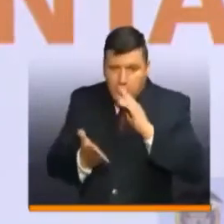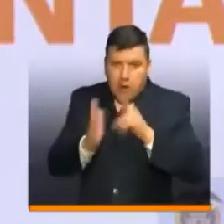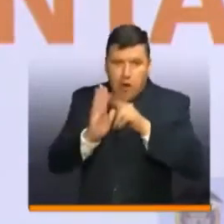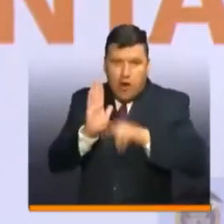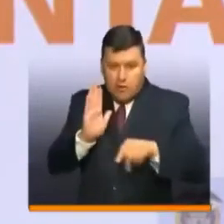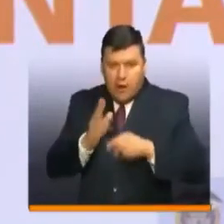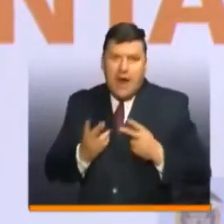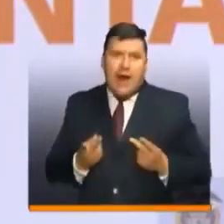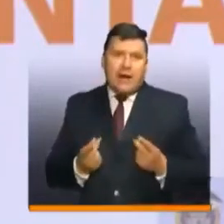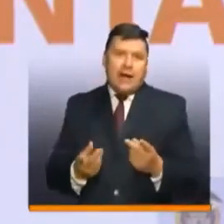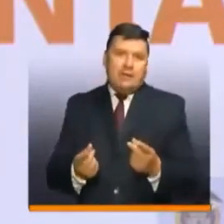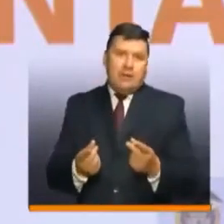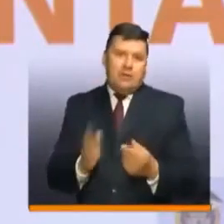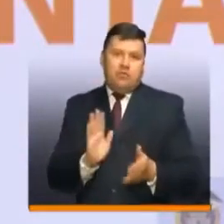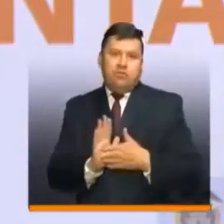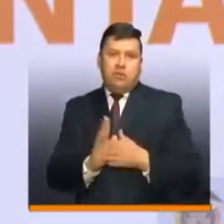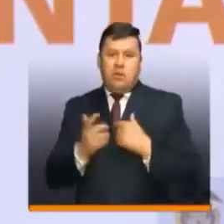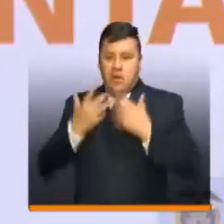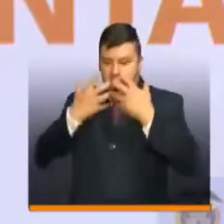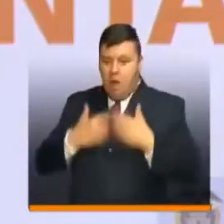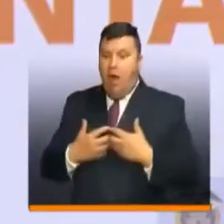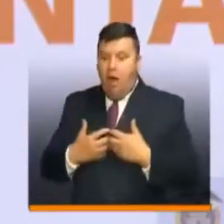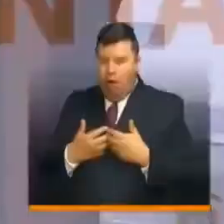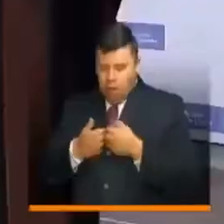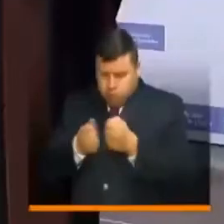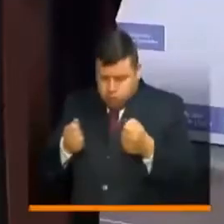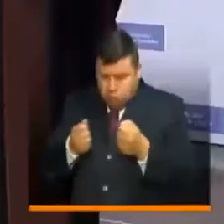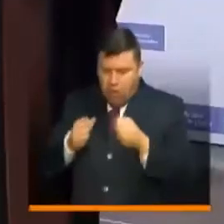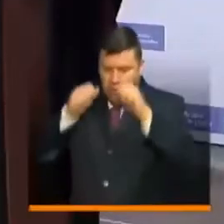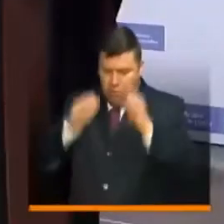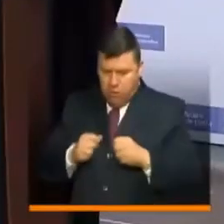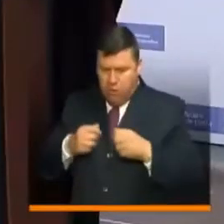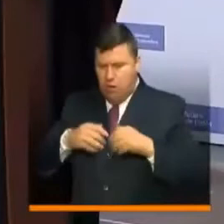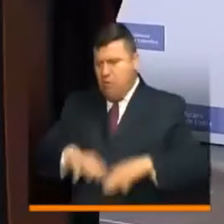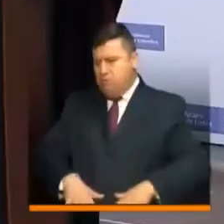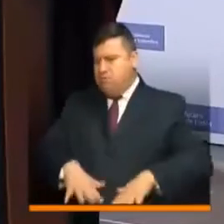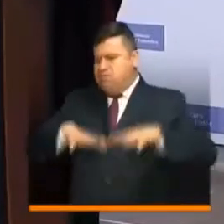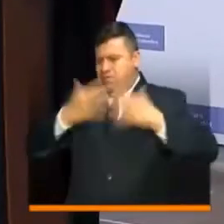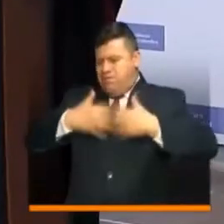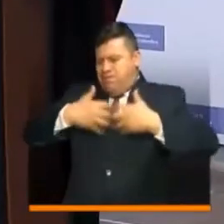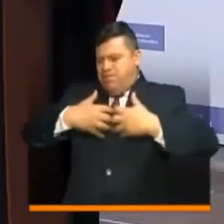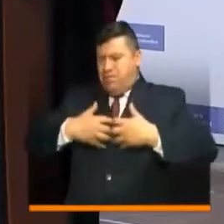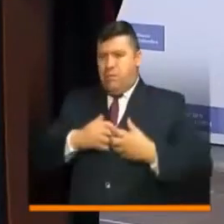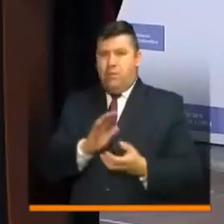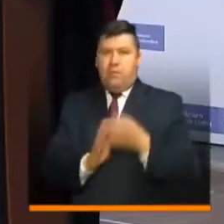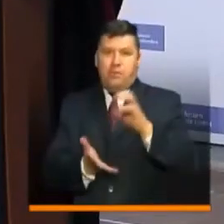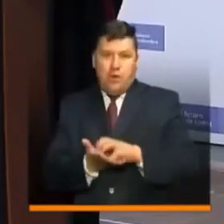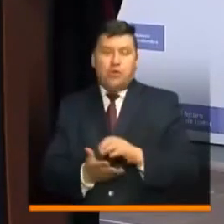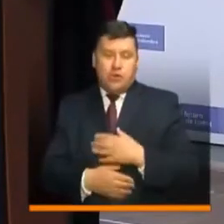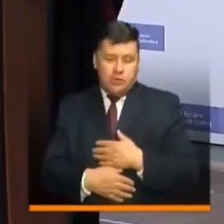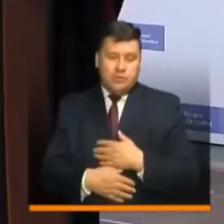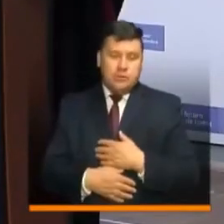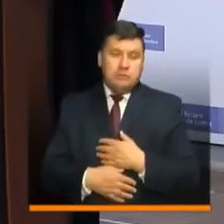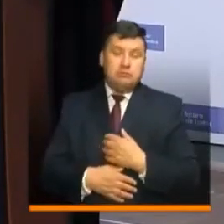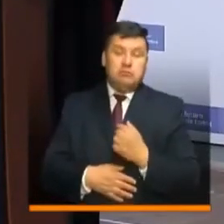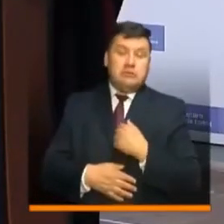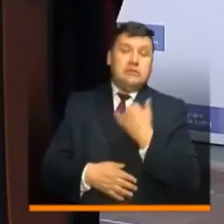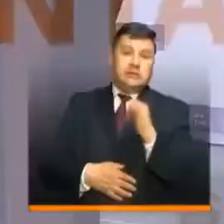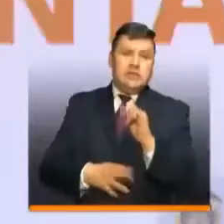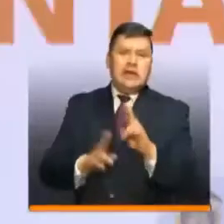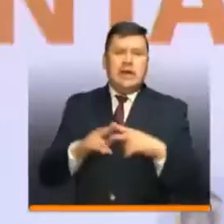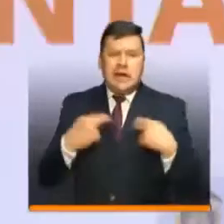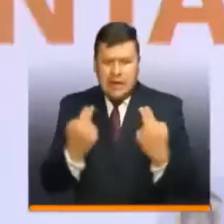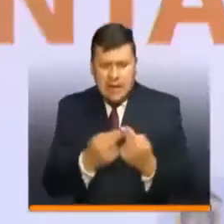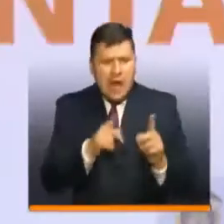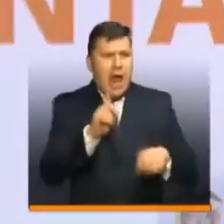el proceso y que la empresa pueda tener la capacidad de producir este tipo de bienes como les señalado hemos tenido reunión